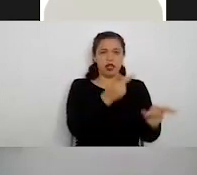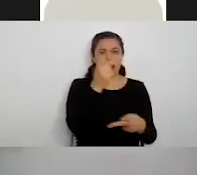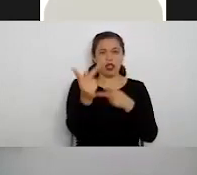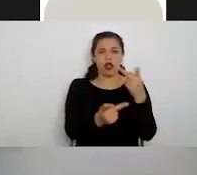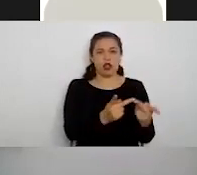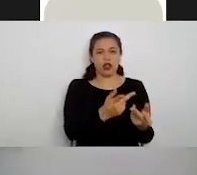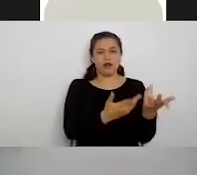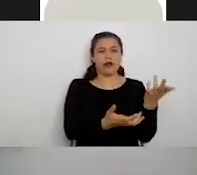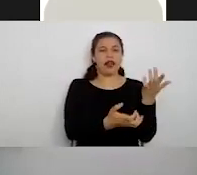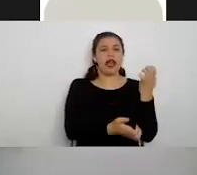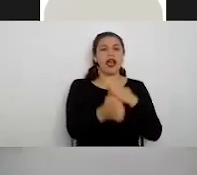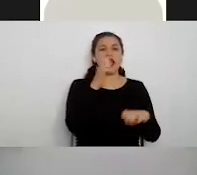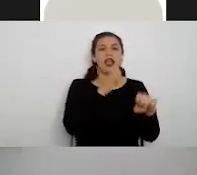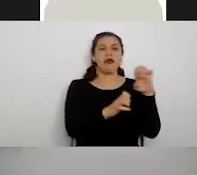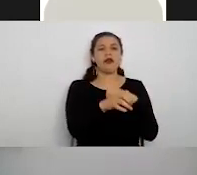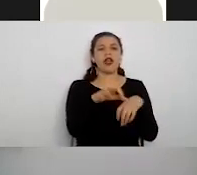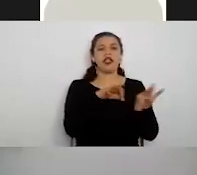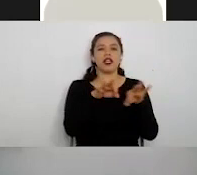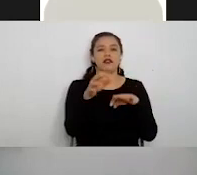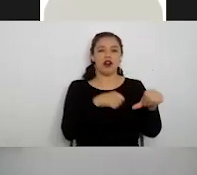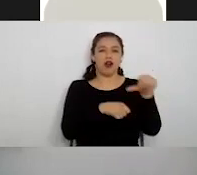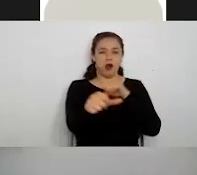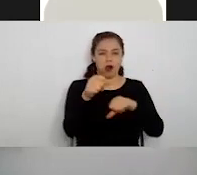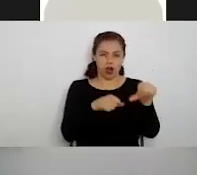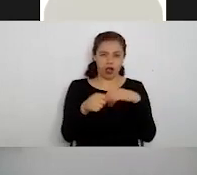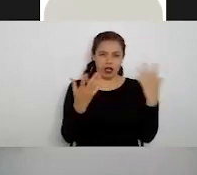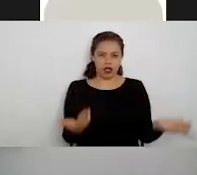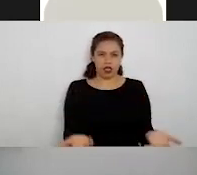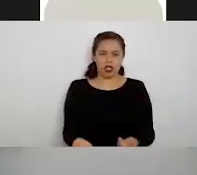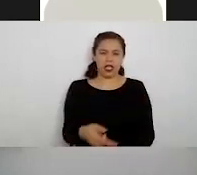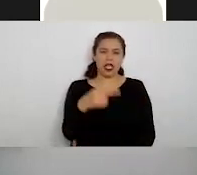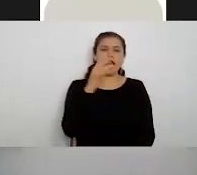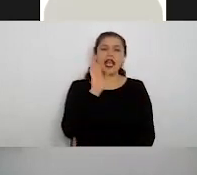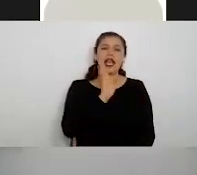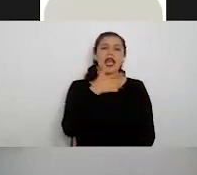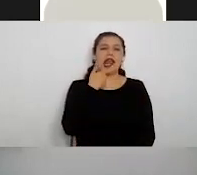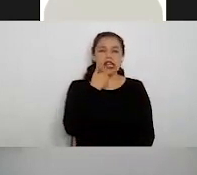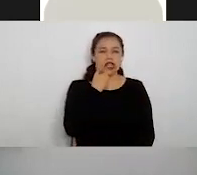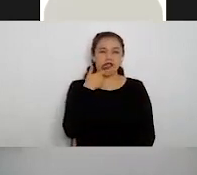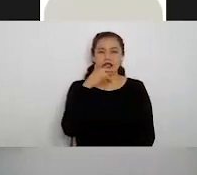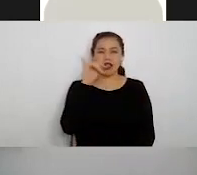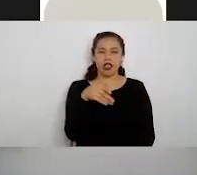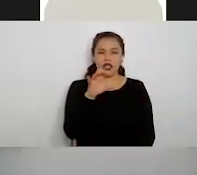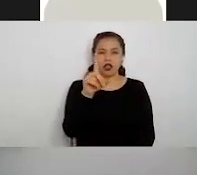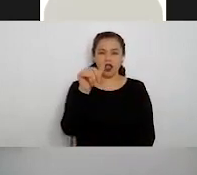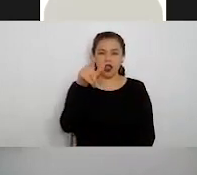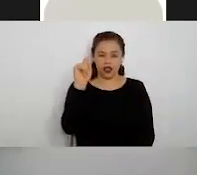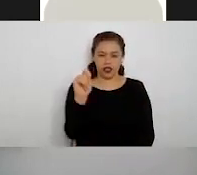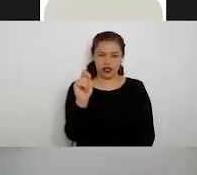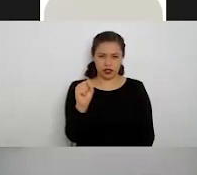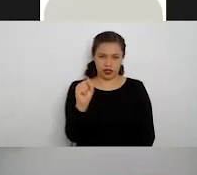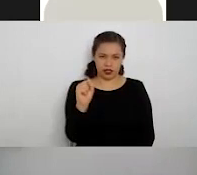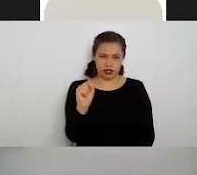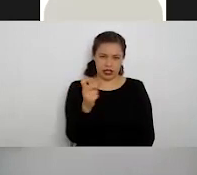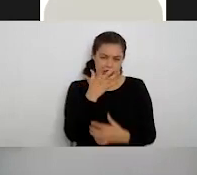empleo y rotación laboral. Esto es en español. En inglés todo el mundo les dice los JOLTS. En el mundo de los analistas dicen los